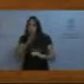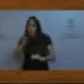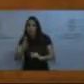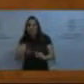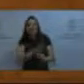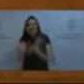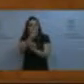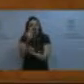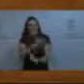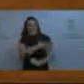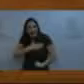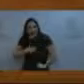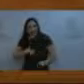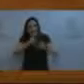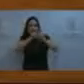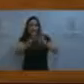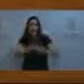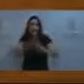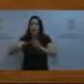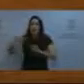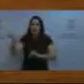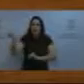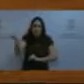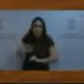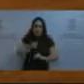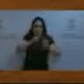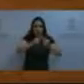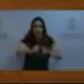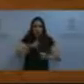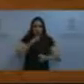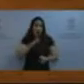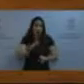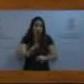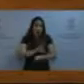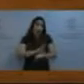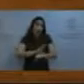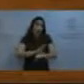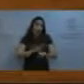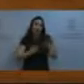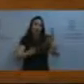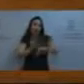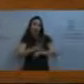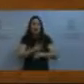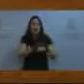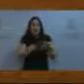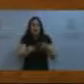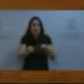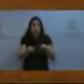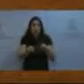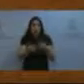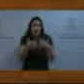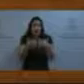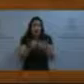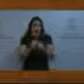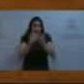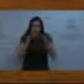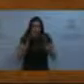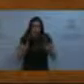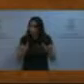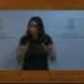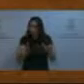de una auditoría externa. Está claro que los controles de la Administración no han funcionado con la debida transparencia. No han